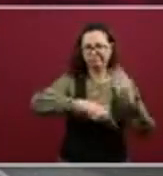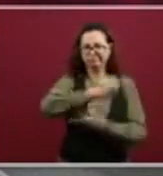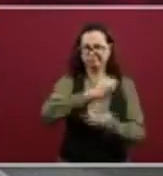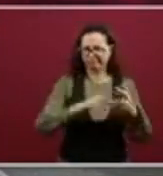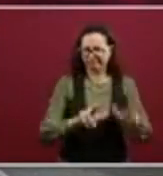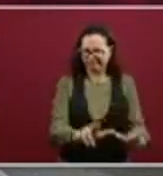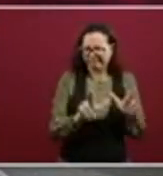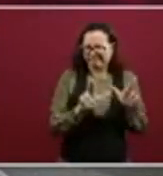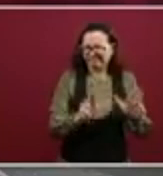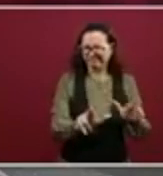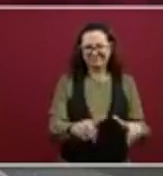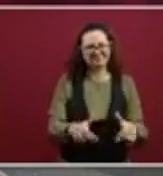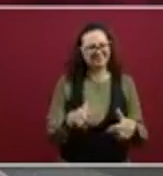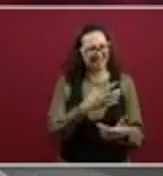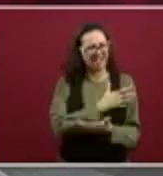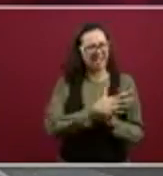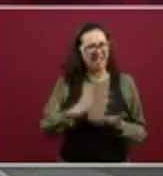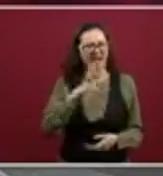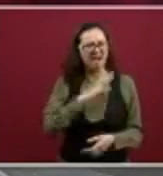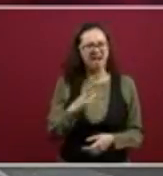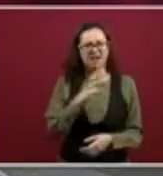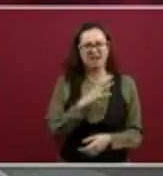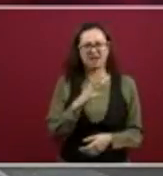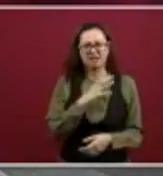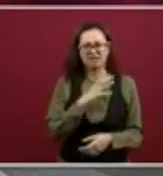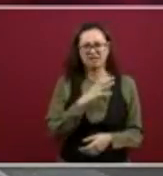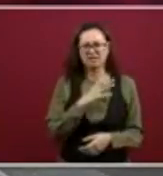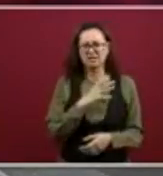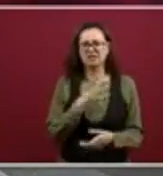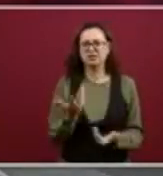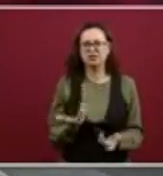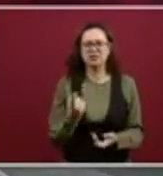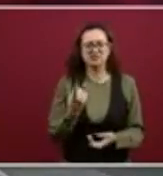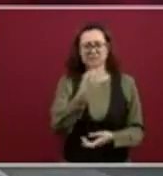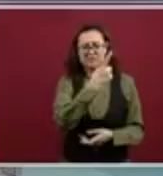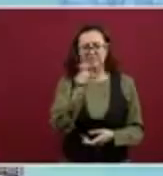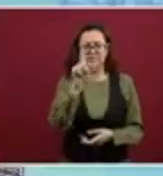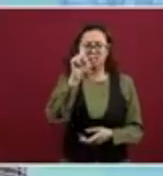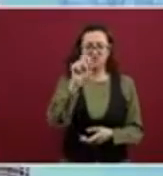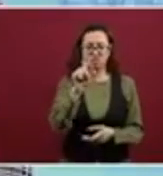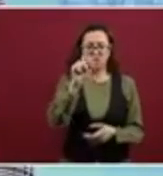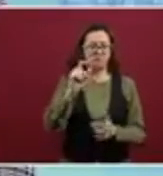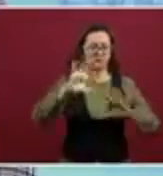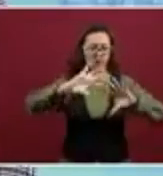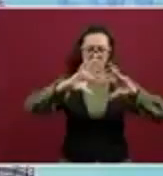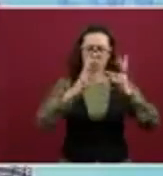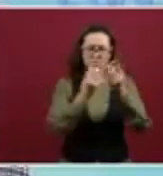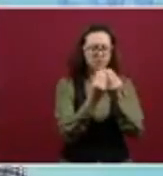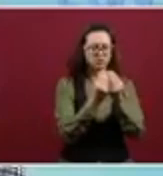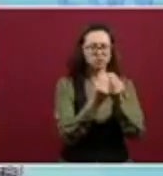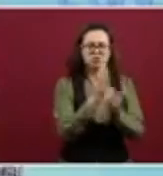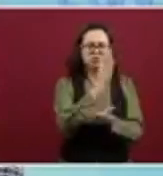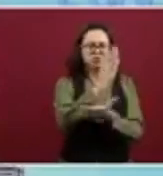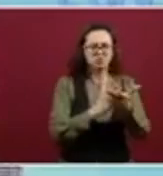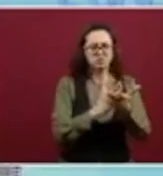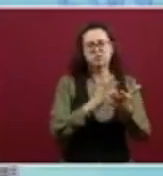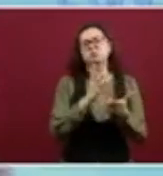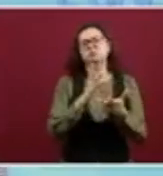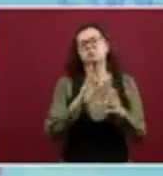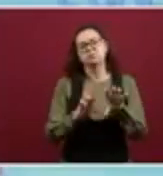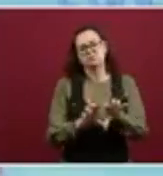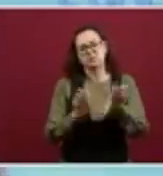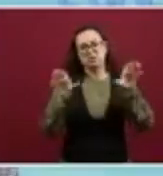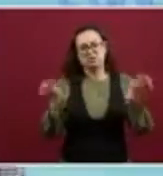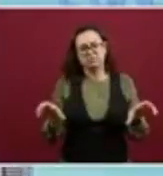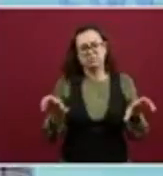45 de ellos, de estos, estamos hablando de los 120, no del universo, que ya dijimos que entre los dos periodos suman 153 mil. Bueno, de